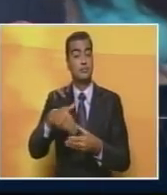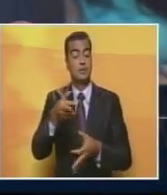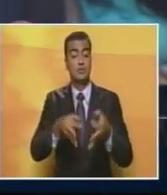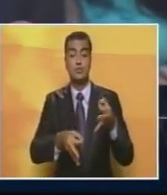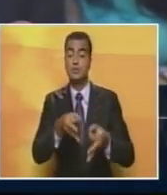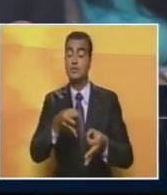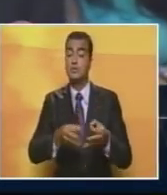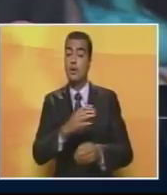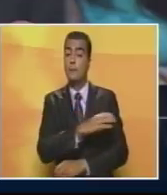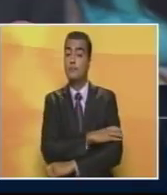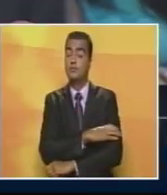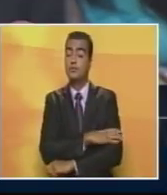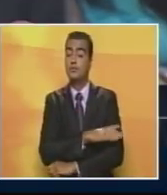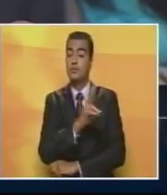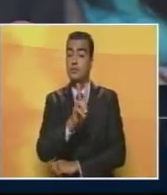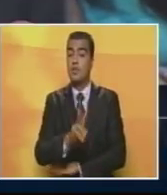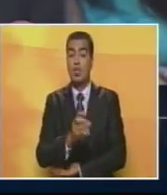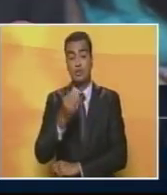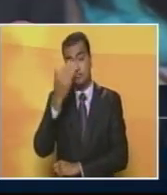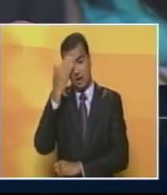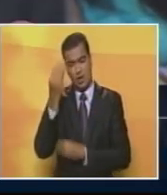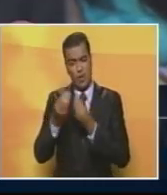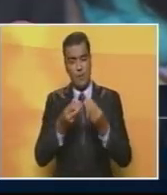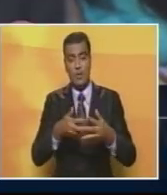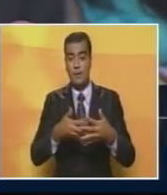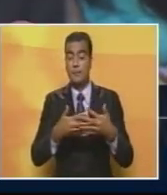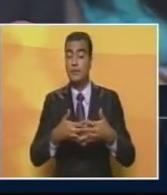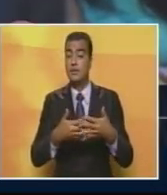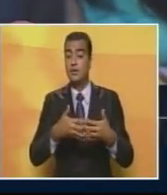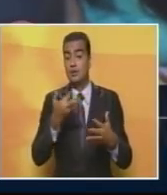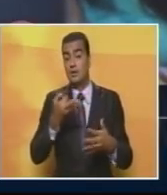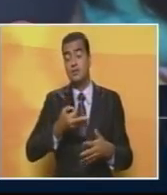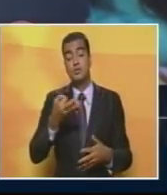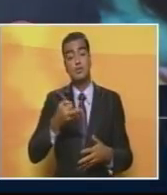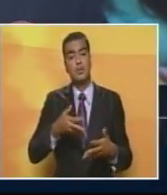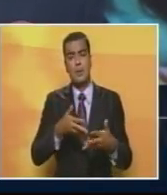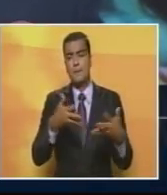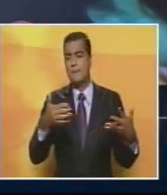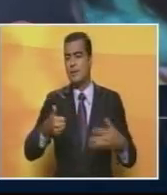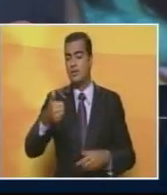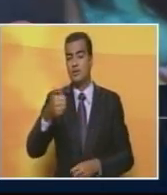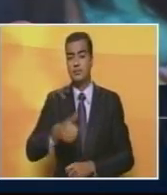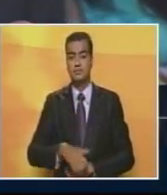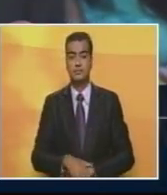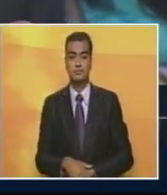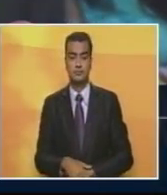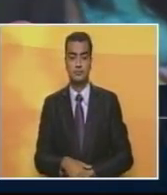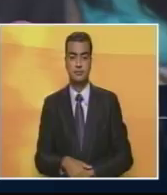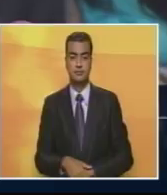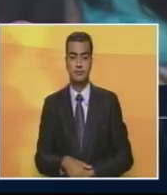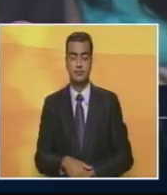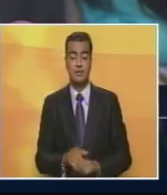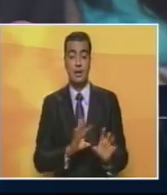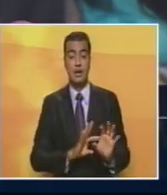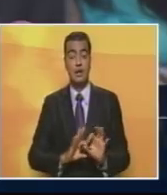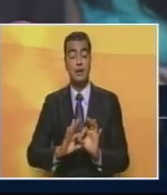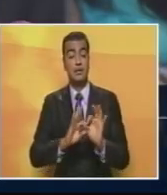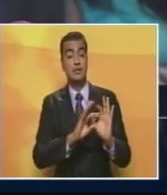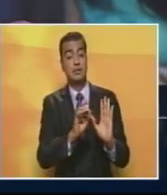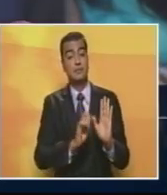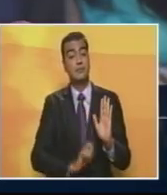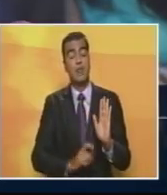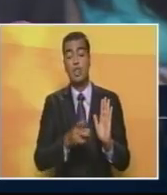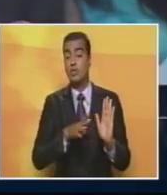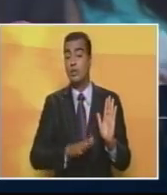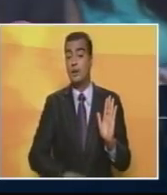juicio, la oposición venezolana no sabe cómo administrar lo que asegura es una inmensa mayoría. Manifestó que la Alianza del Lápiz no estará